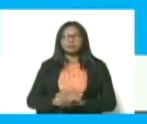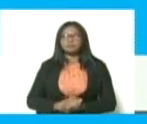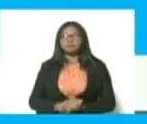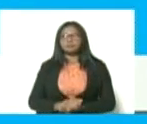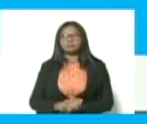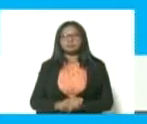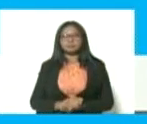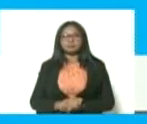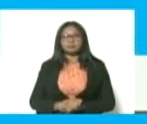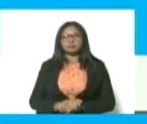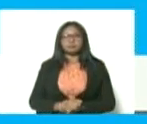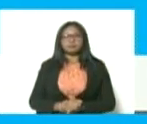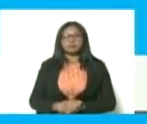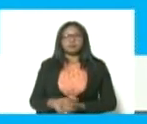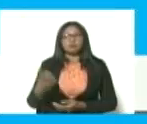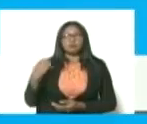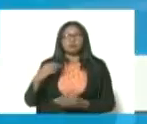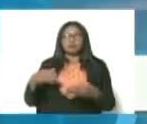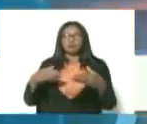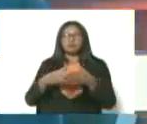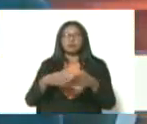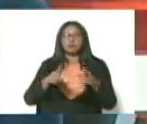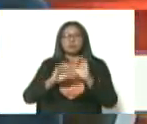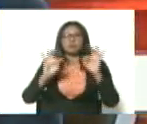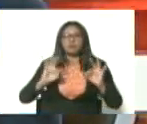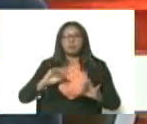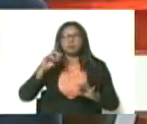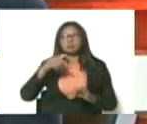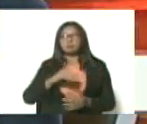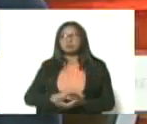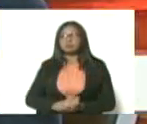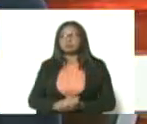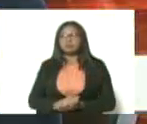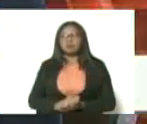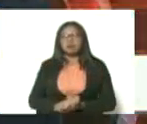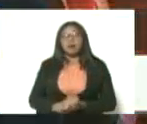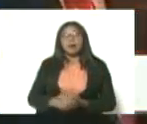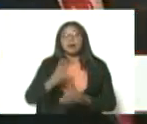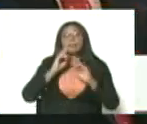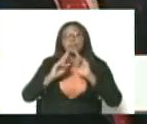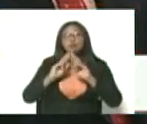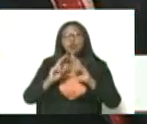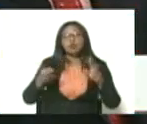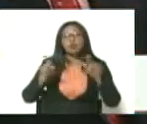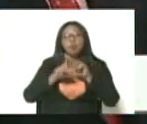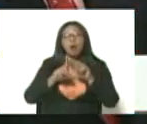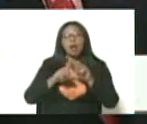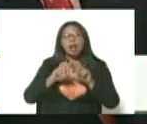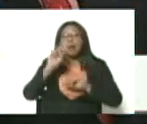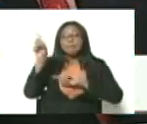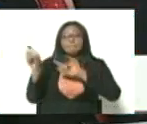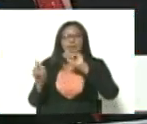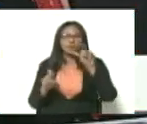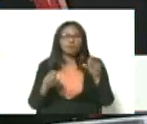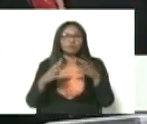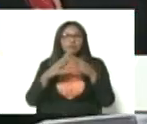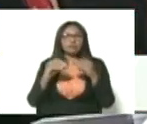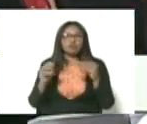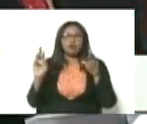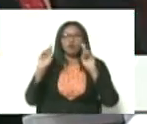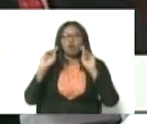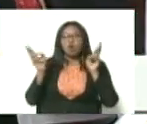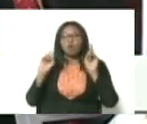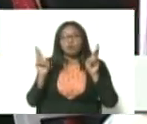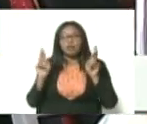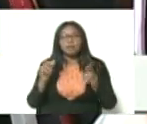tuvieron reuniones extensas donde contestaron cuestionarios y preguntas al detalle de todos los temas